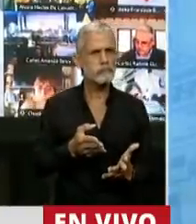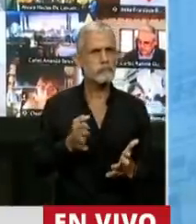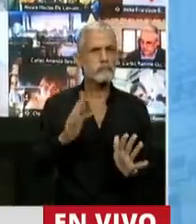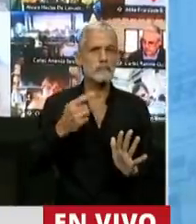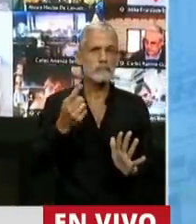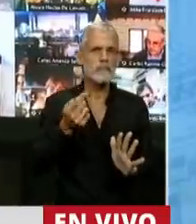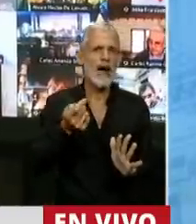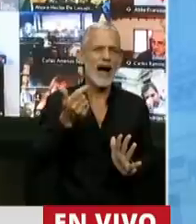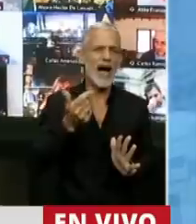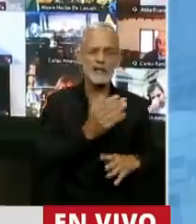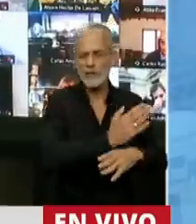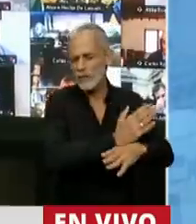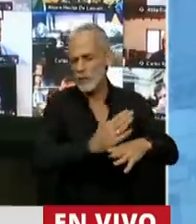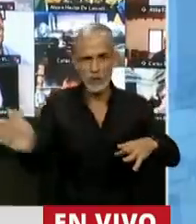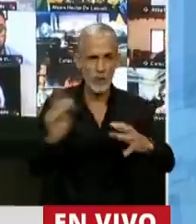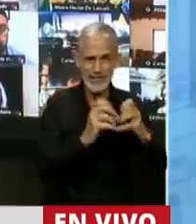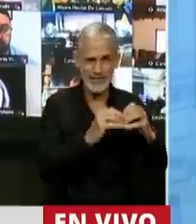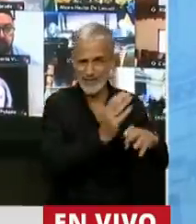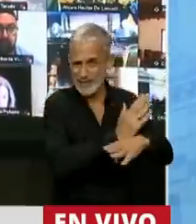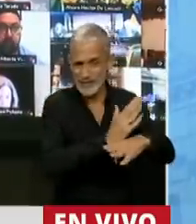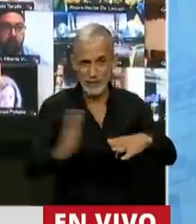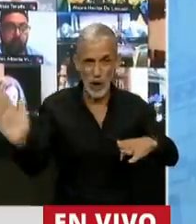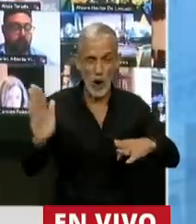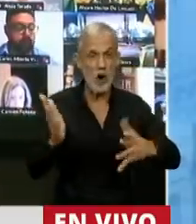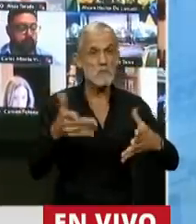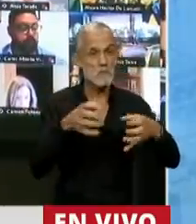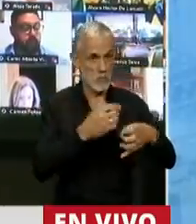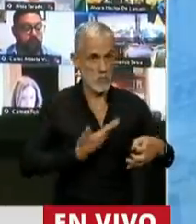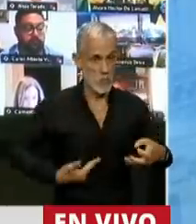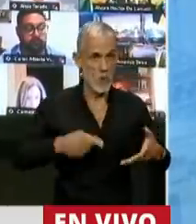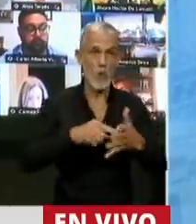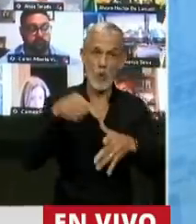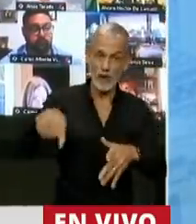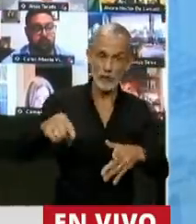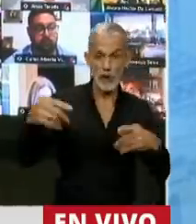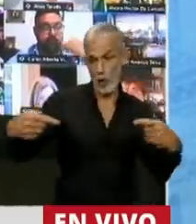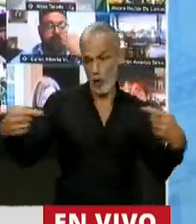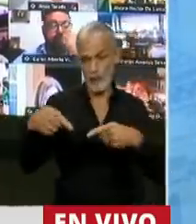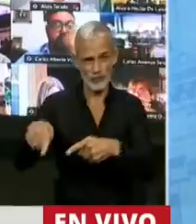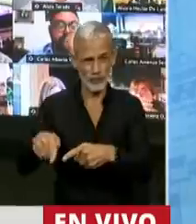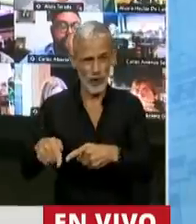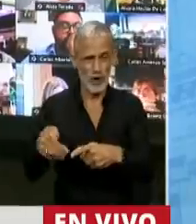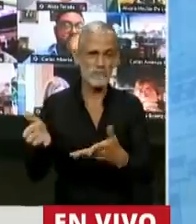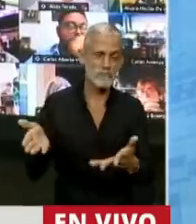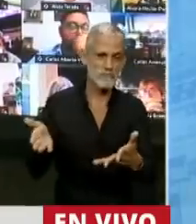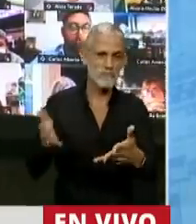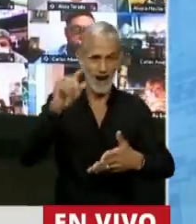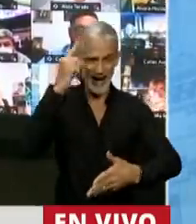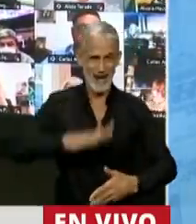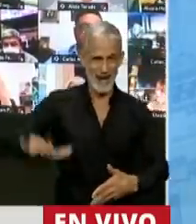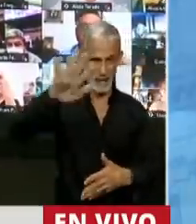digamos, casi durante toda la sesión al oficialismo porteño y hoy oposición a nivel